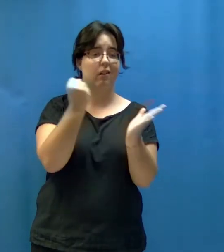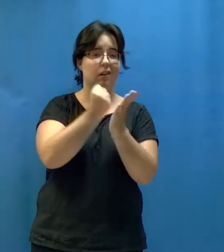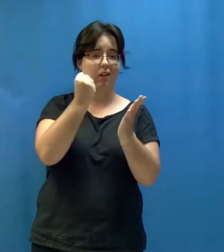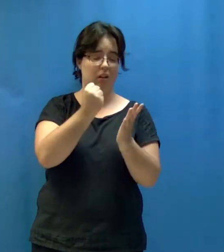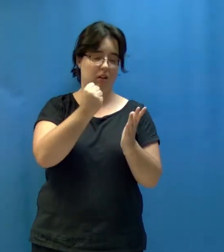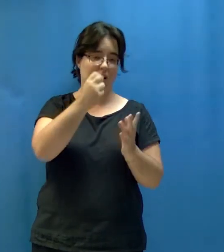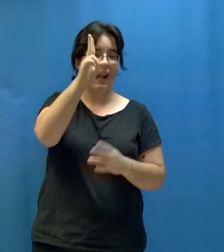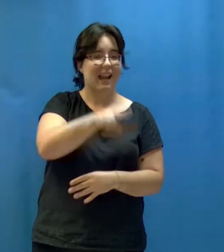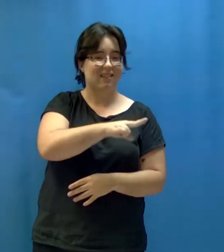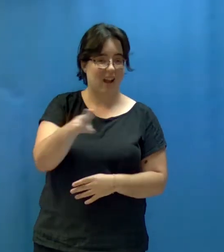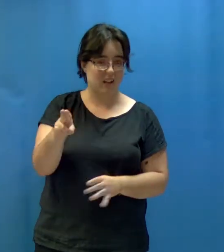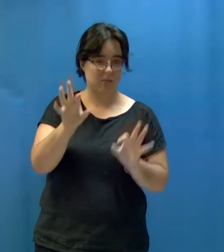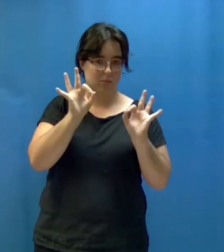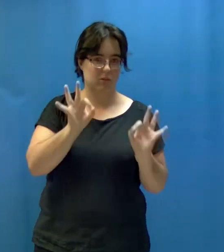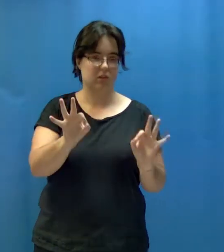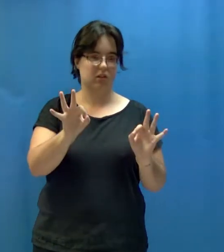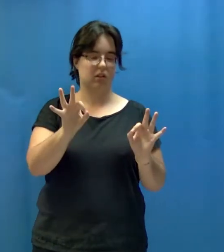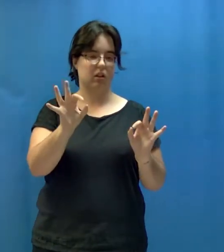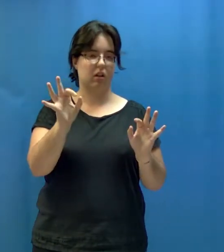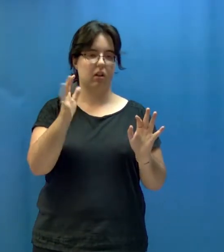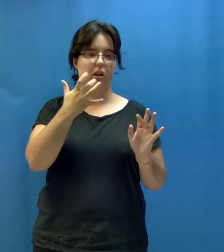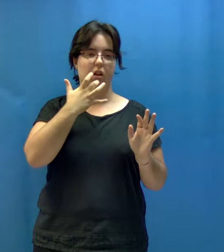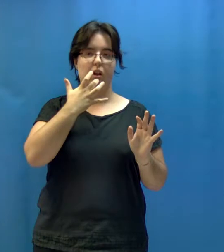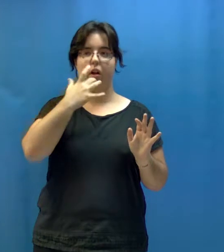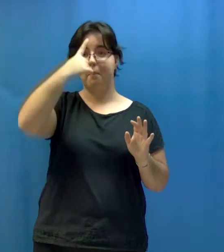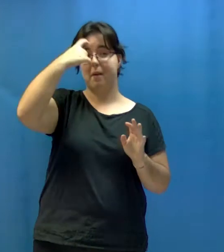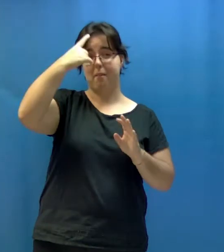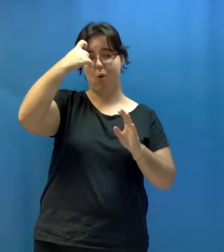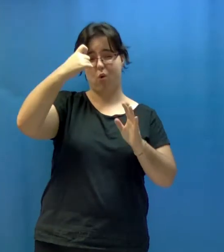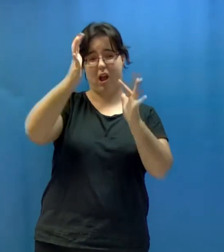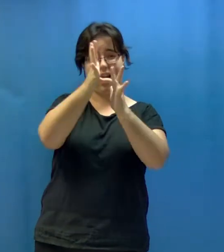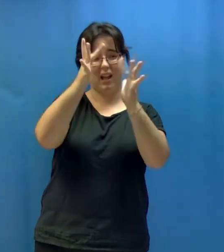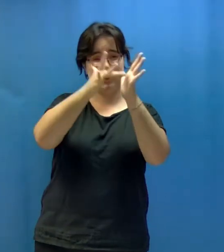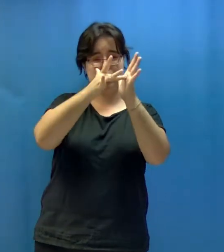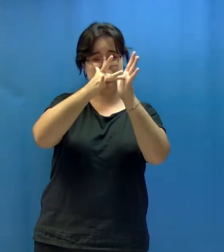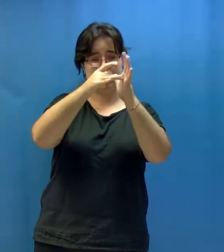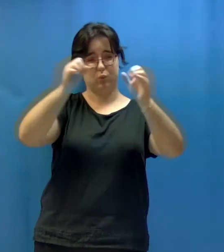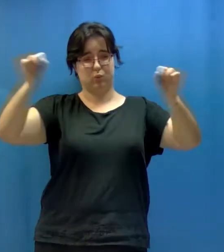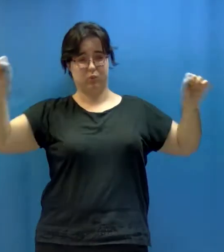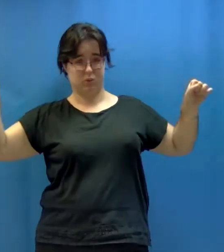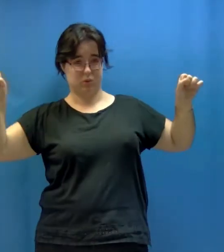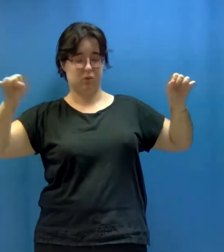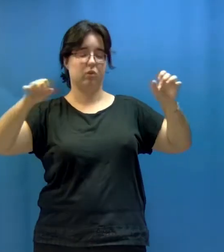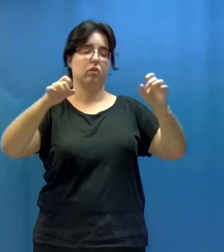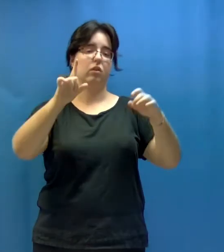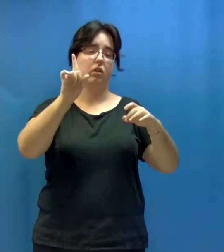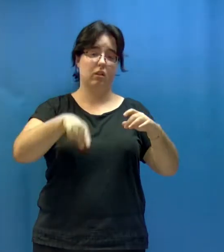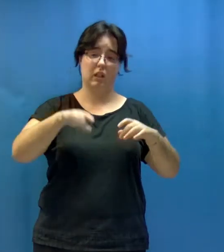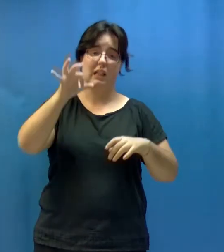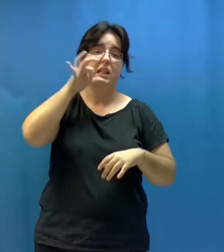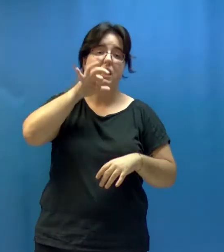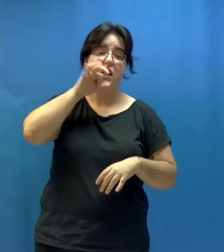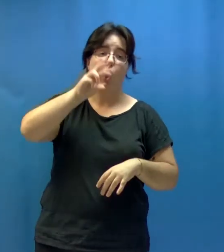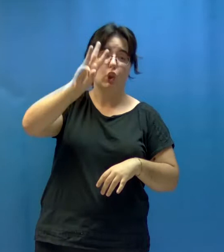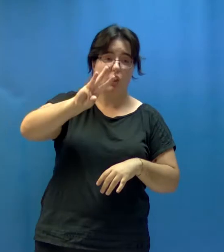cristianismo, en memoria de haber padecido en ella Jesucristo. El símbolo de la cruz existe desde el siglo III después de